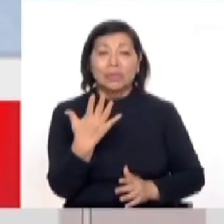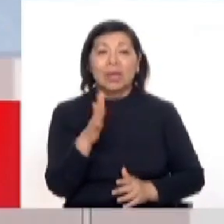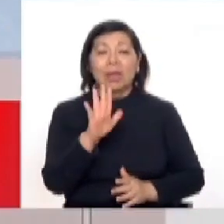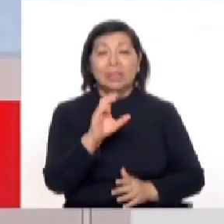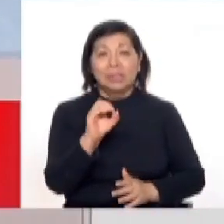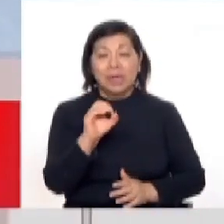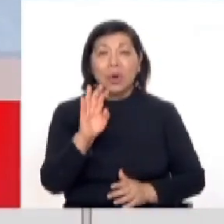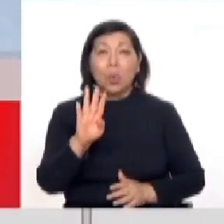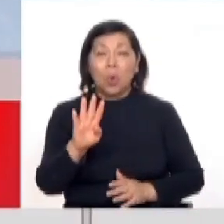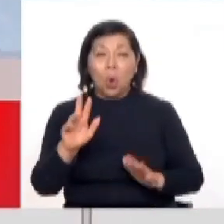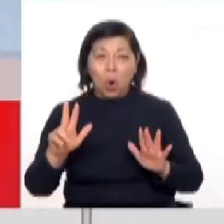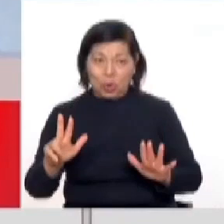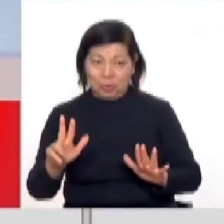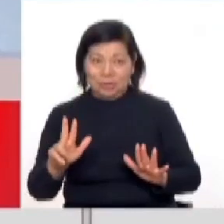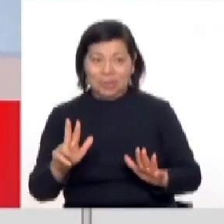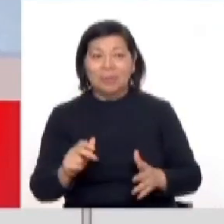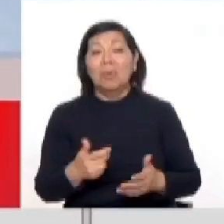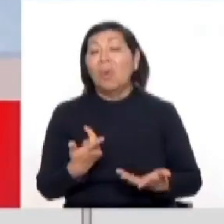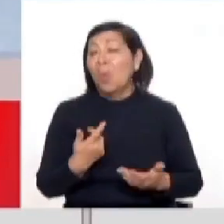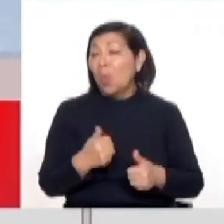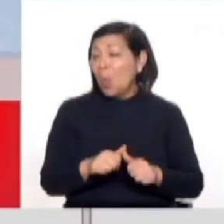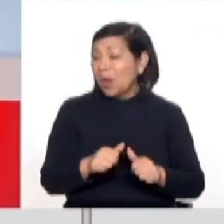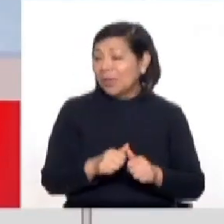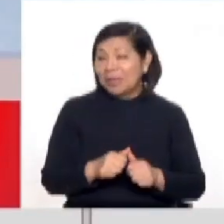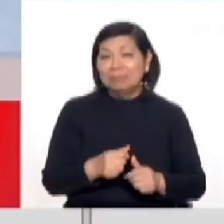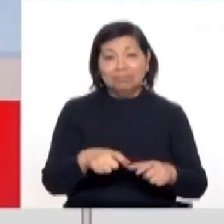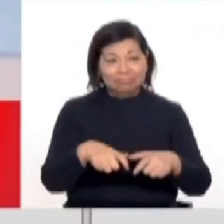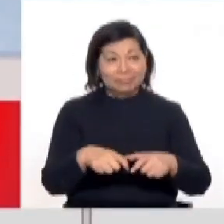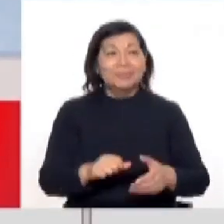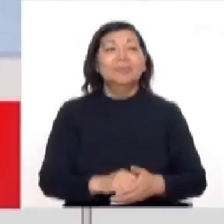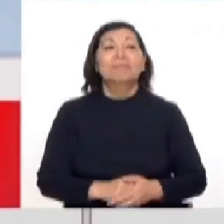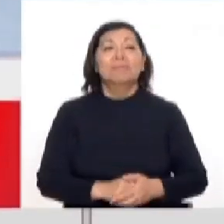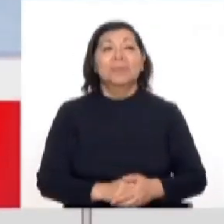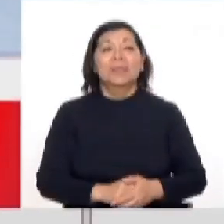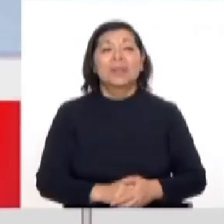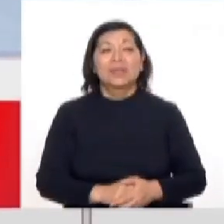958-4250-48 o 958-425-048.